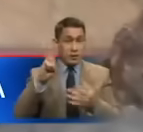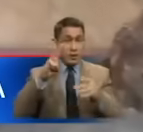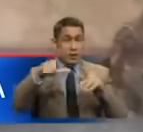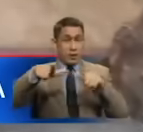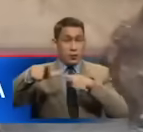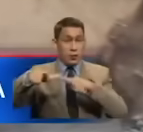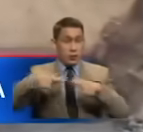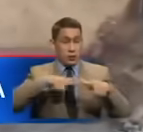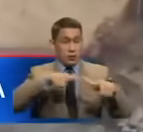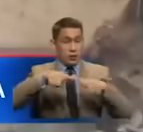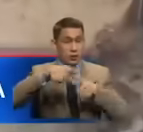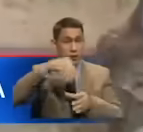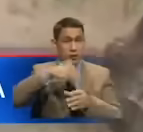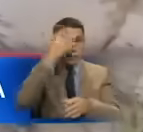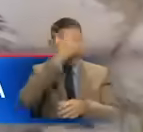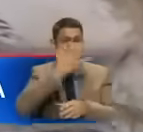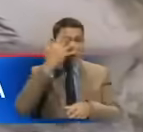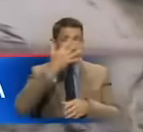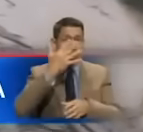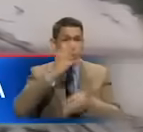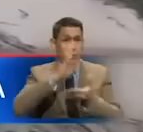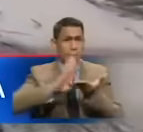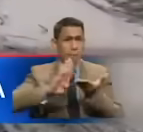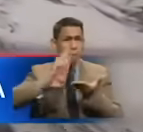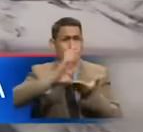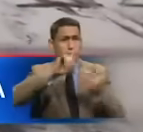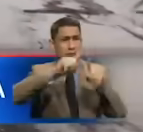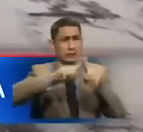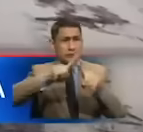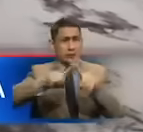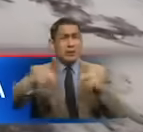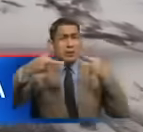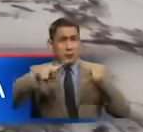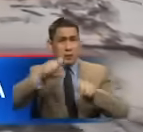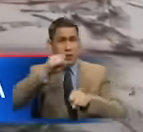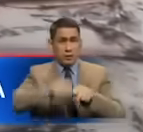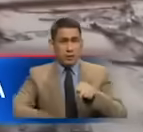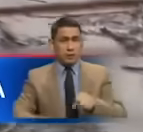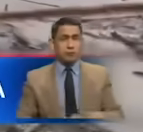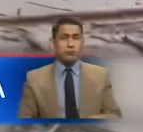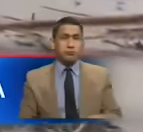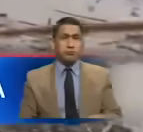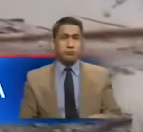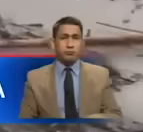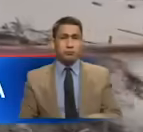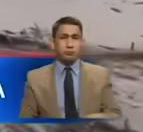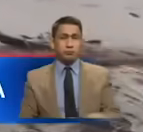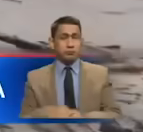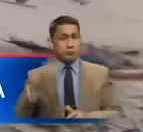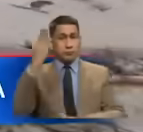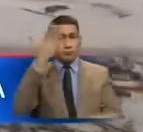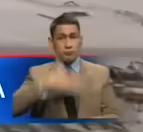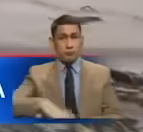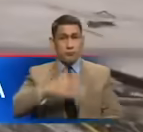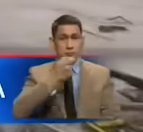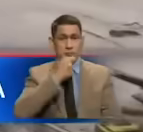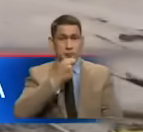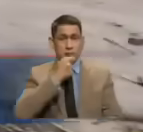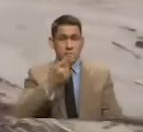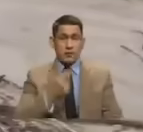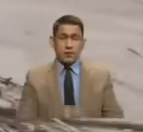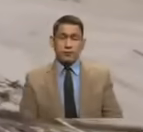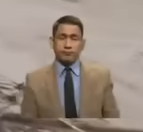de Esmeraldas, incluyendo los barrios Gatazo, Primavera, Costa Verde y 50 casas. Gustavo Jaramillo, TC